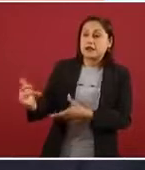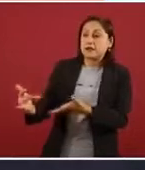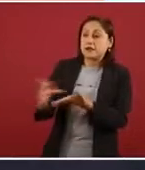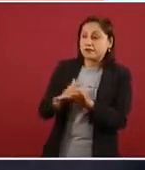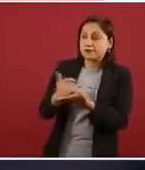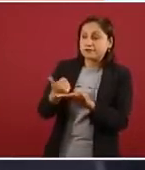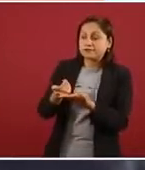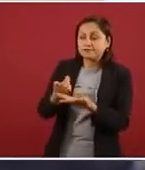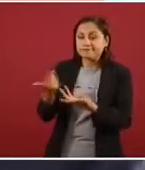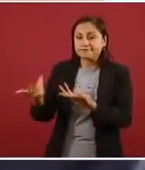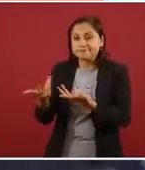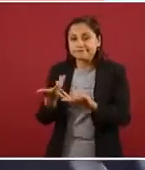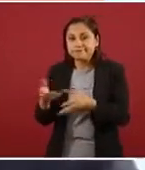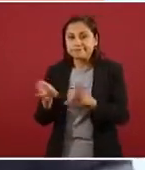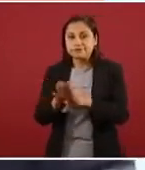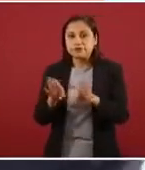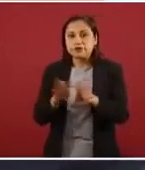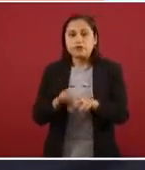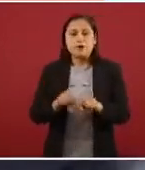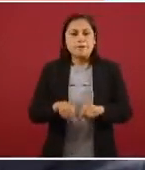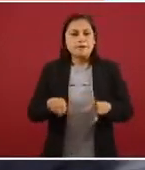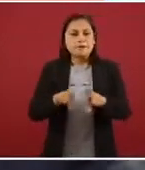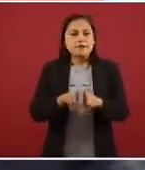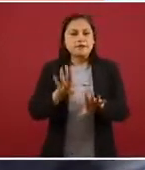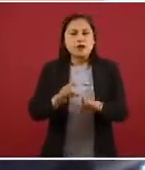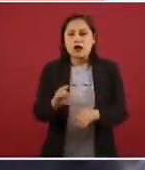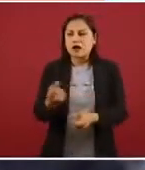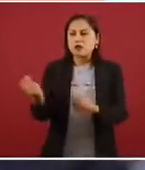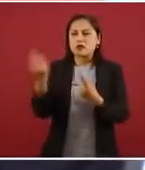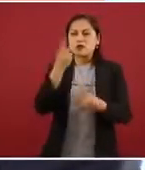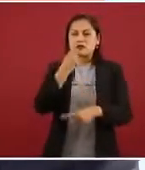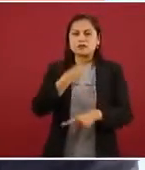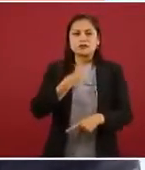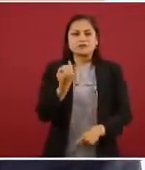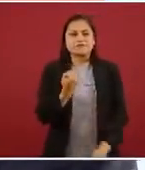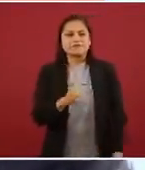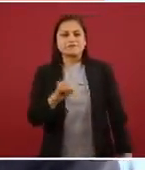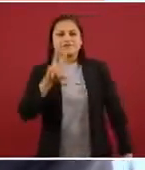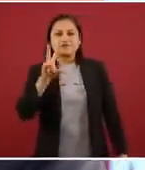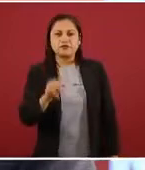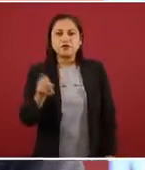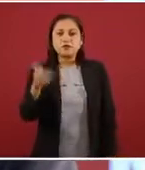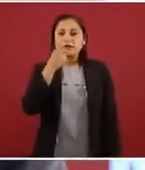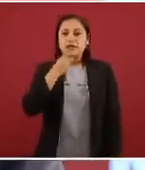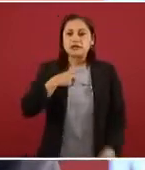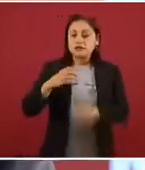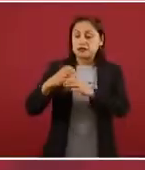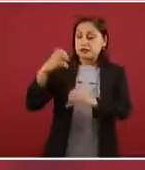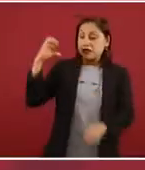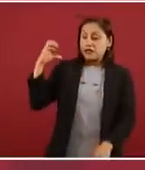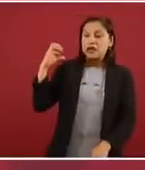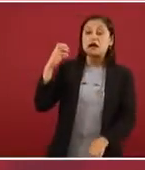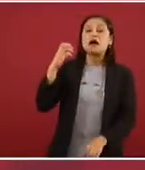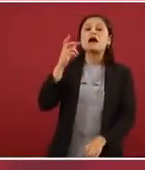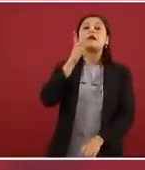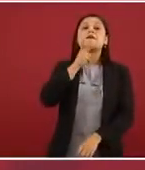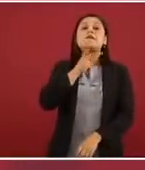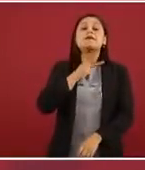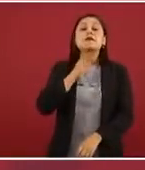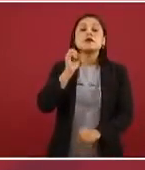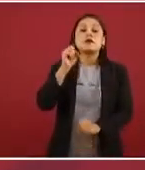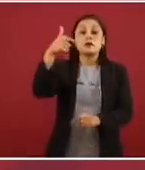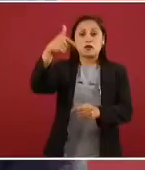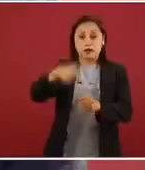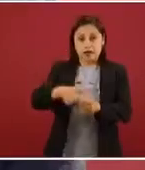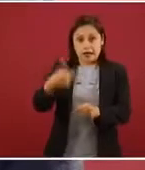que decían que no se iba a poder, se compraron 600 pipas aproximadamente,